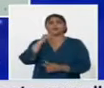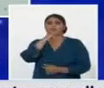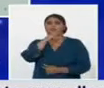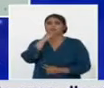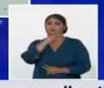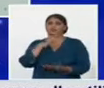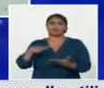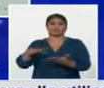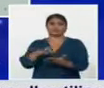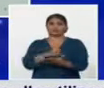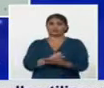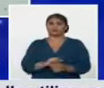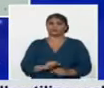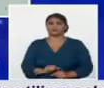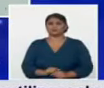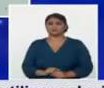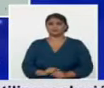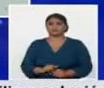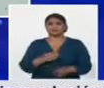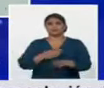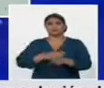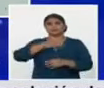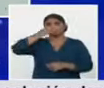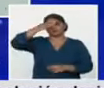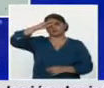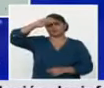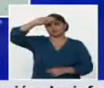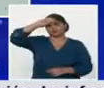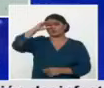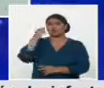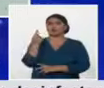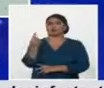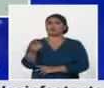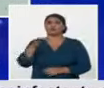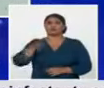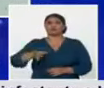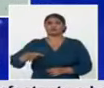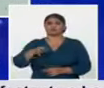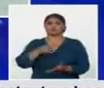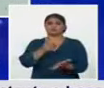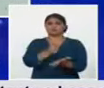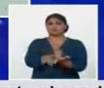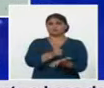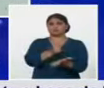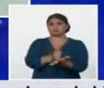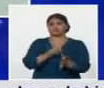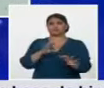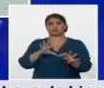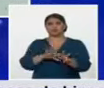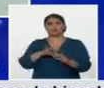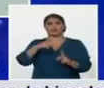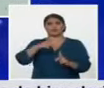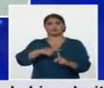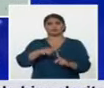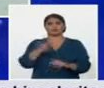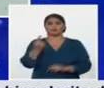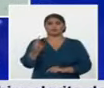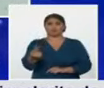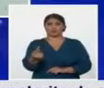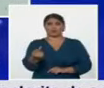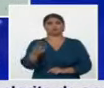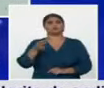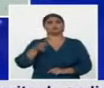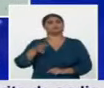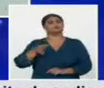Santiago de Cuba, el caso confirmado del municipio Santiago de Cuba, y en Guantánamo, el caso importado